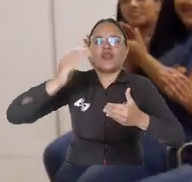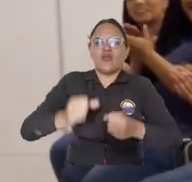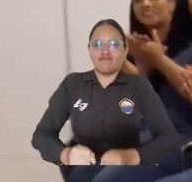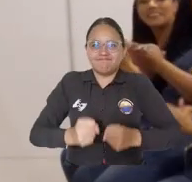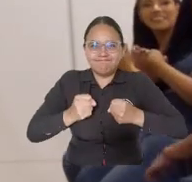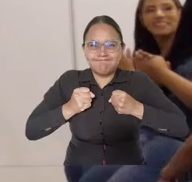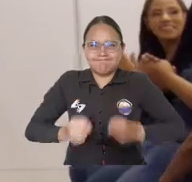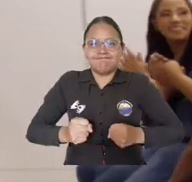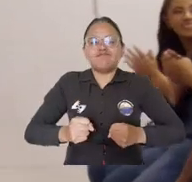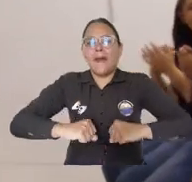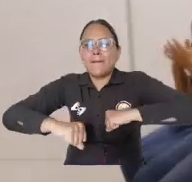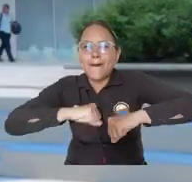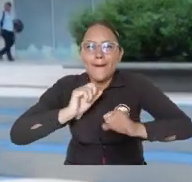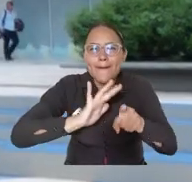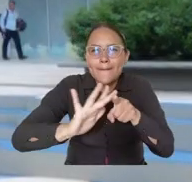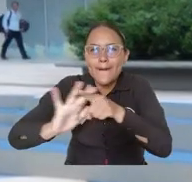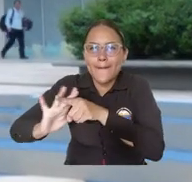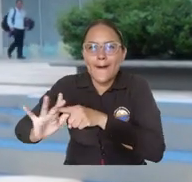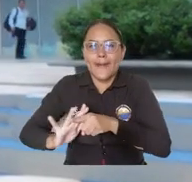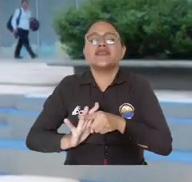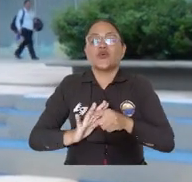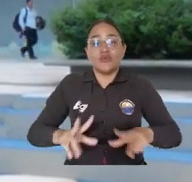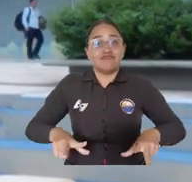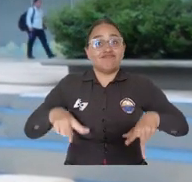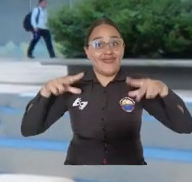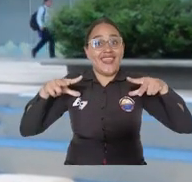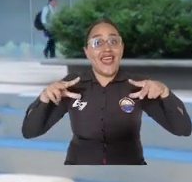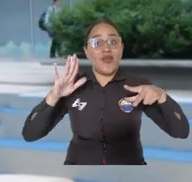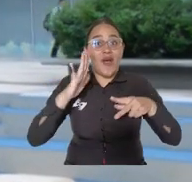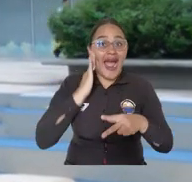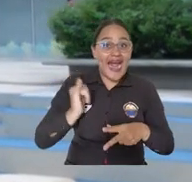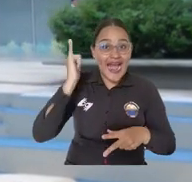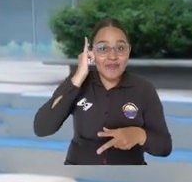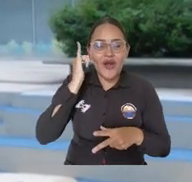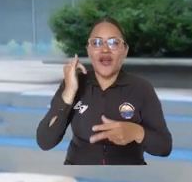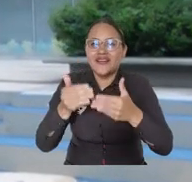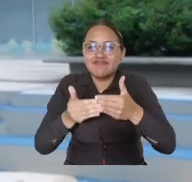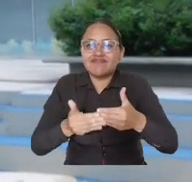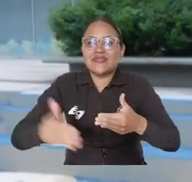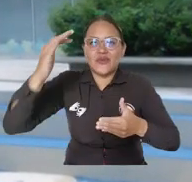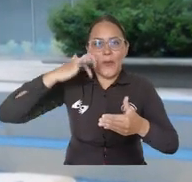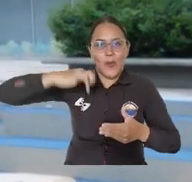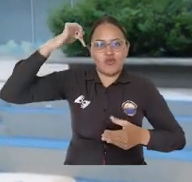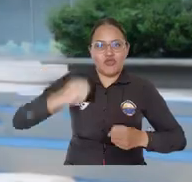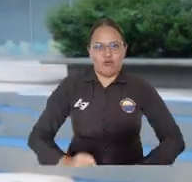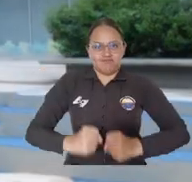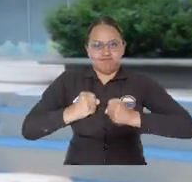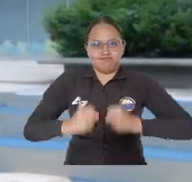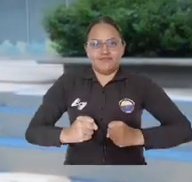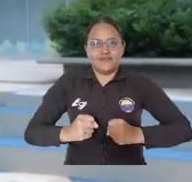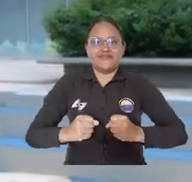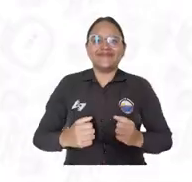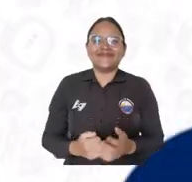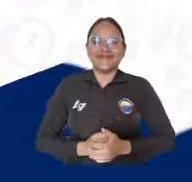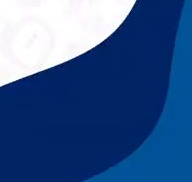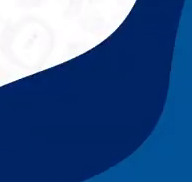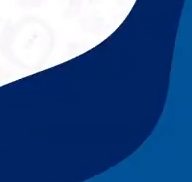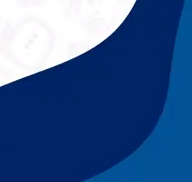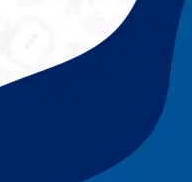y que eso marca una línea importante entre su vida académica y su vida